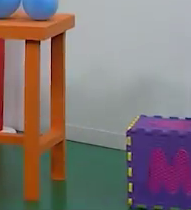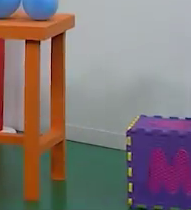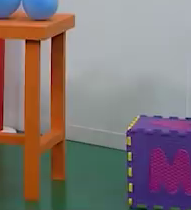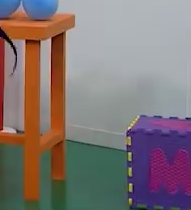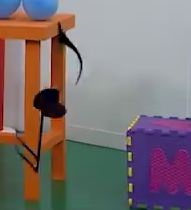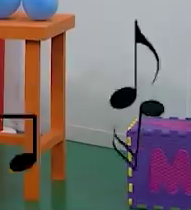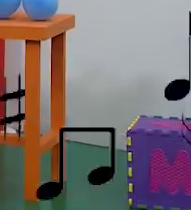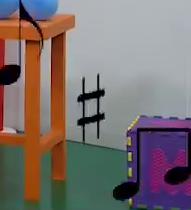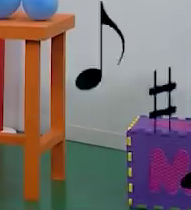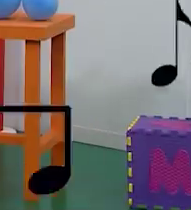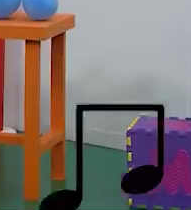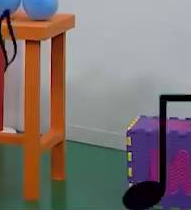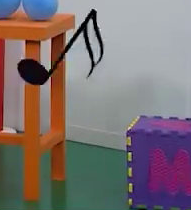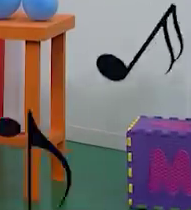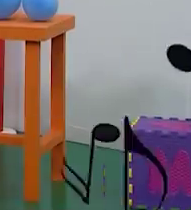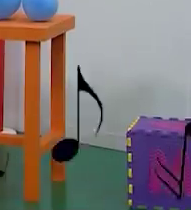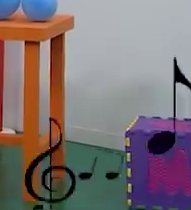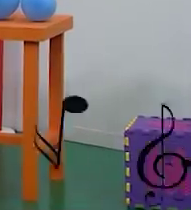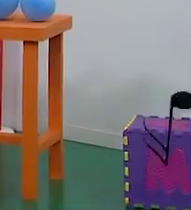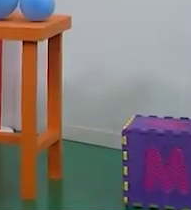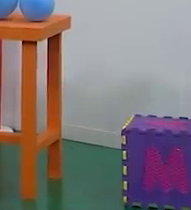que brincar.